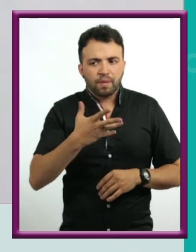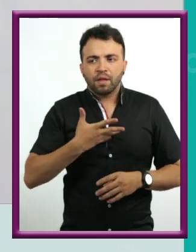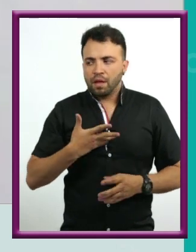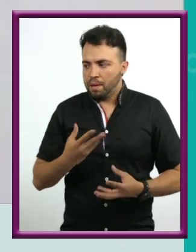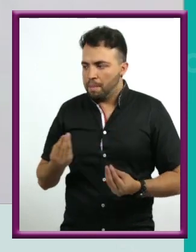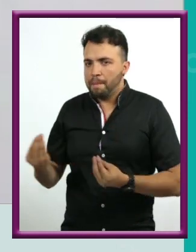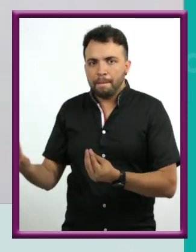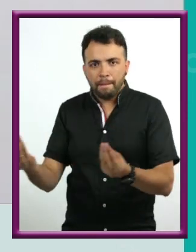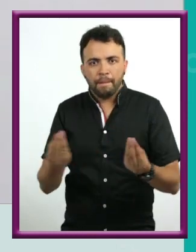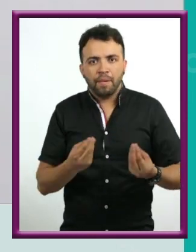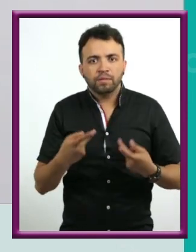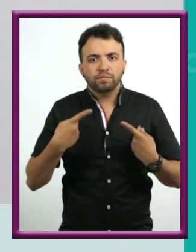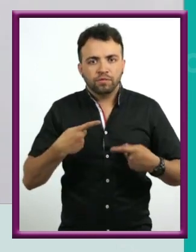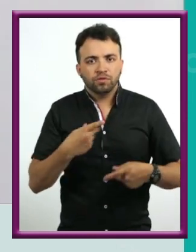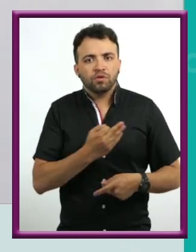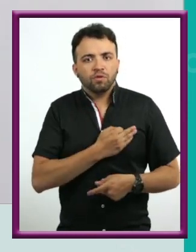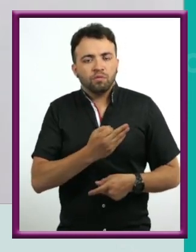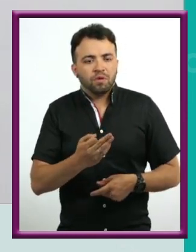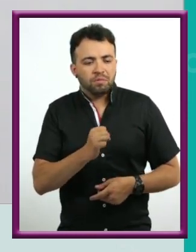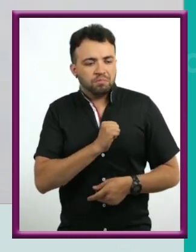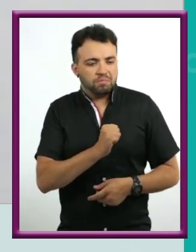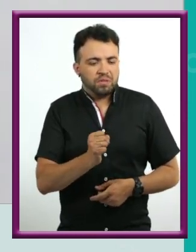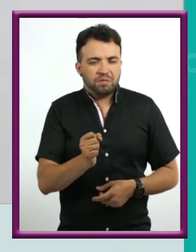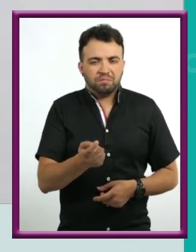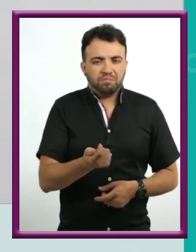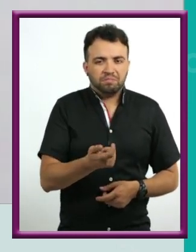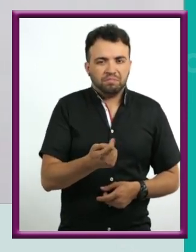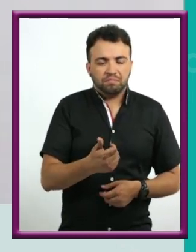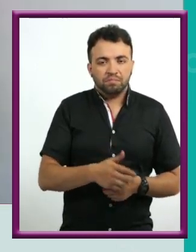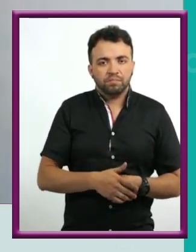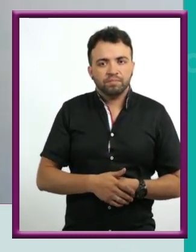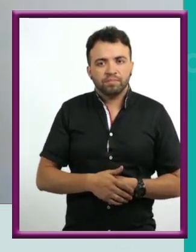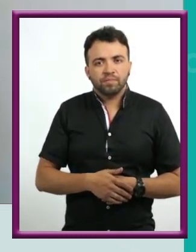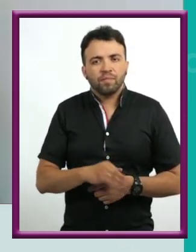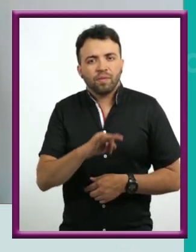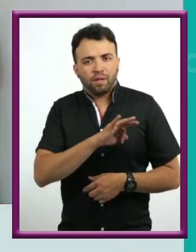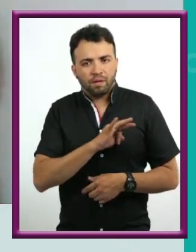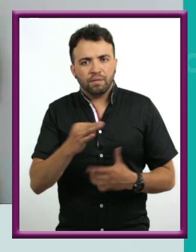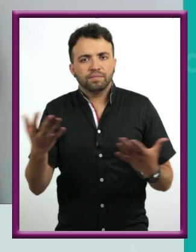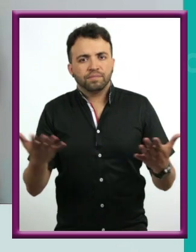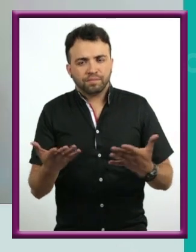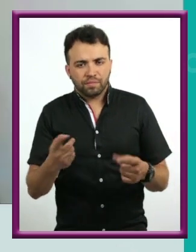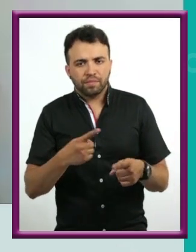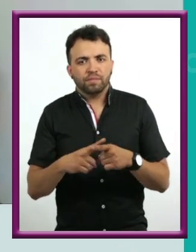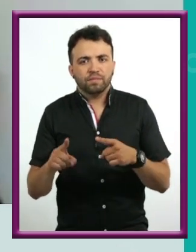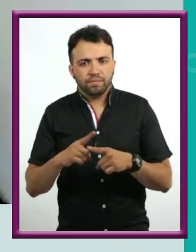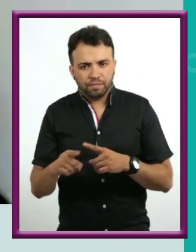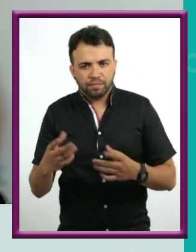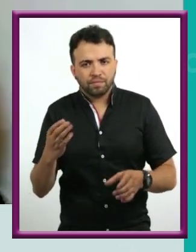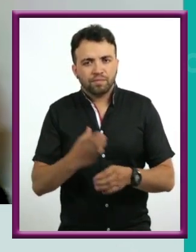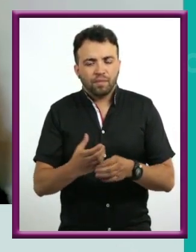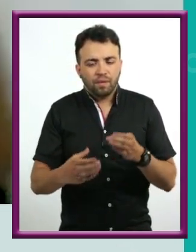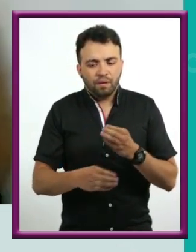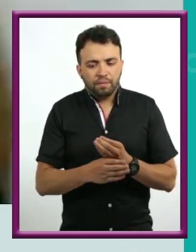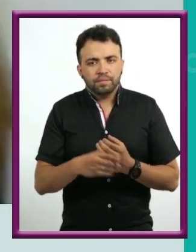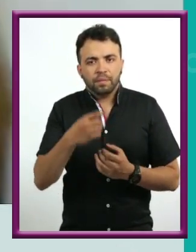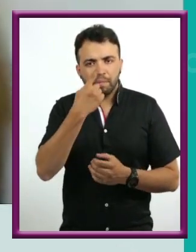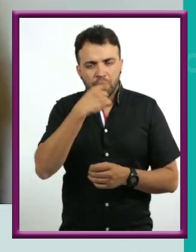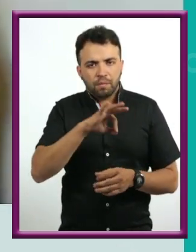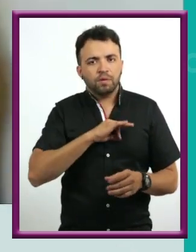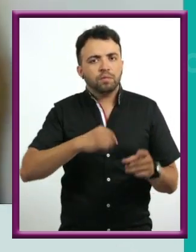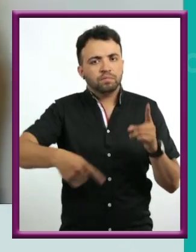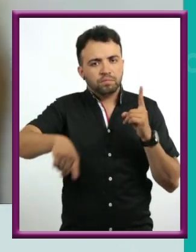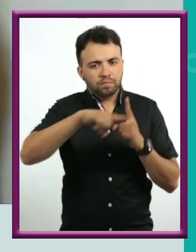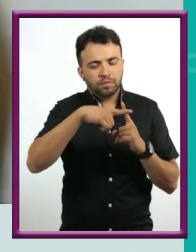ver que somos más gente buena que mala realmente. Podemos hacer acciones que repercutan